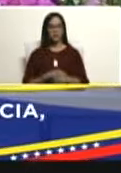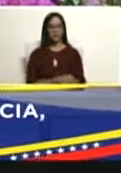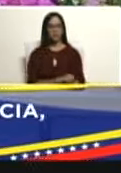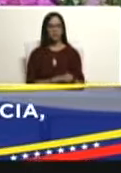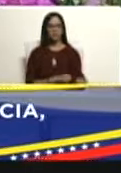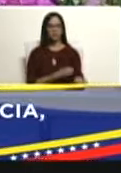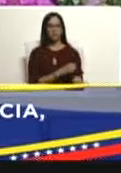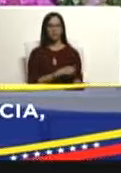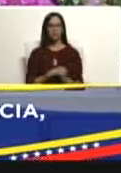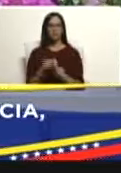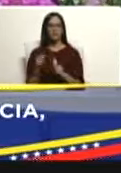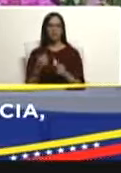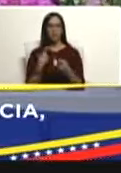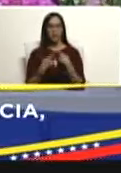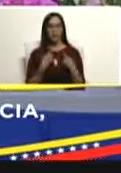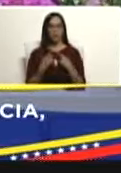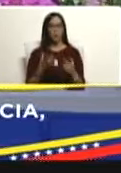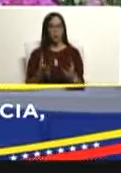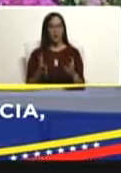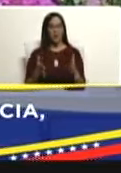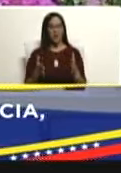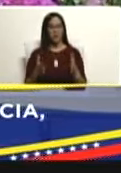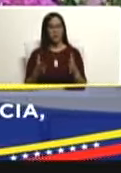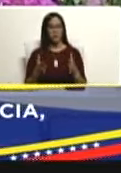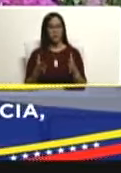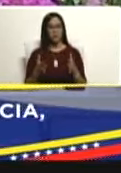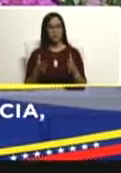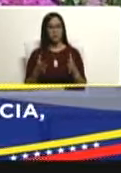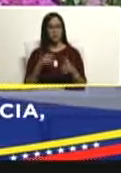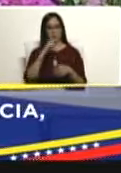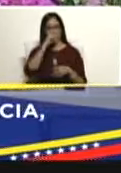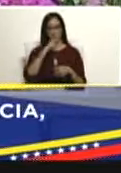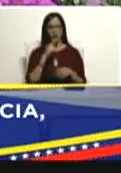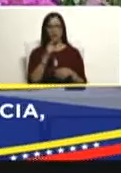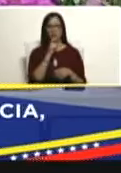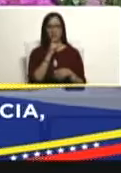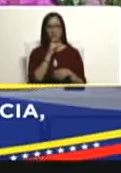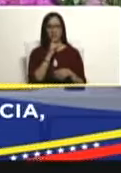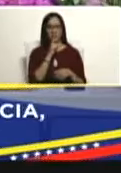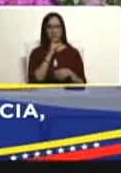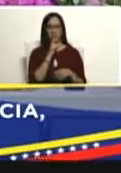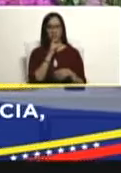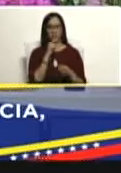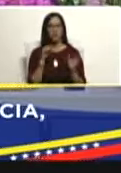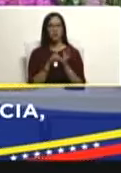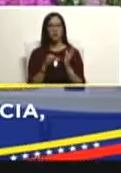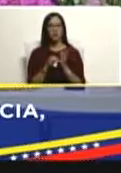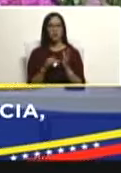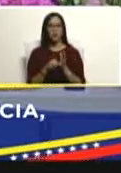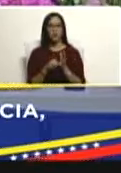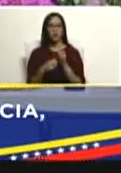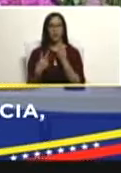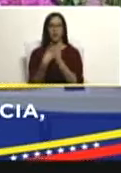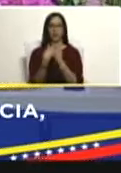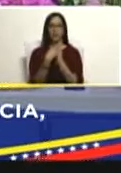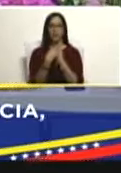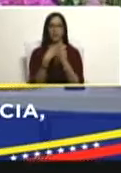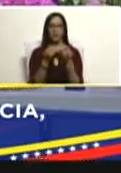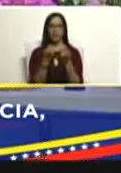Si una cosa hemos ganado en estos años difíciles, donde nos agredieron